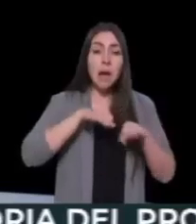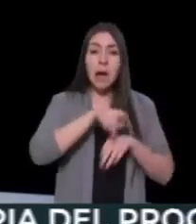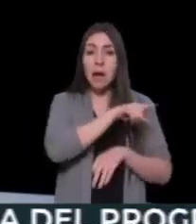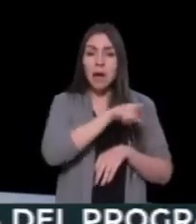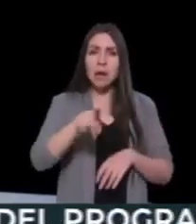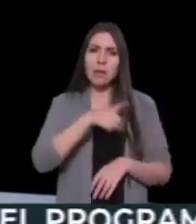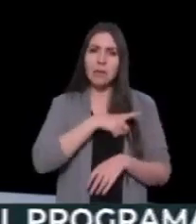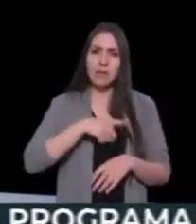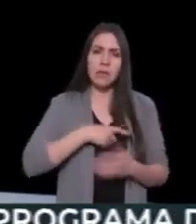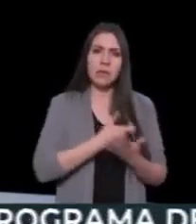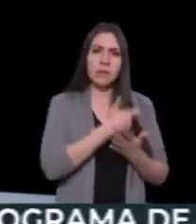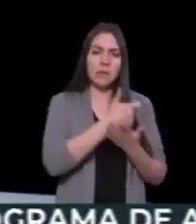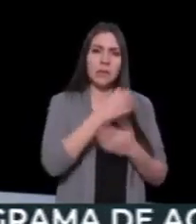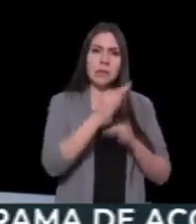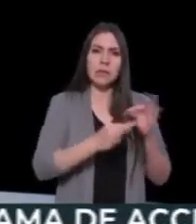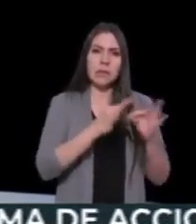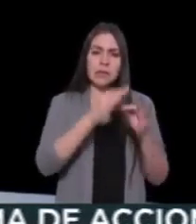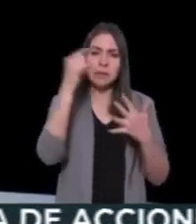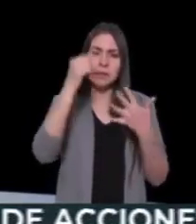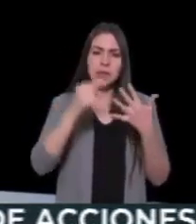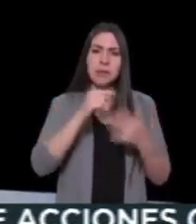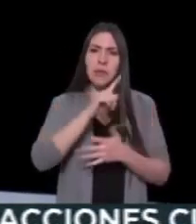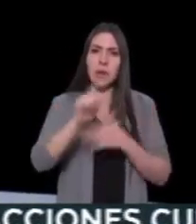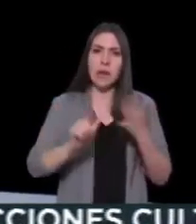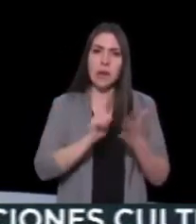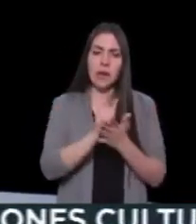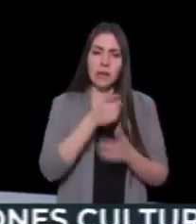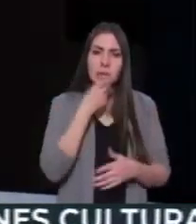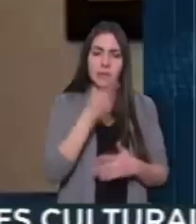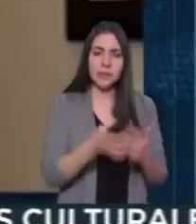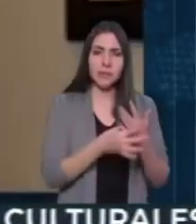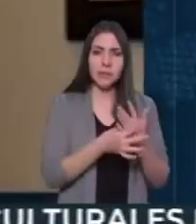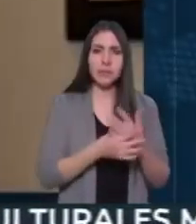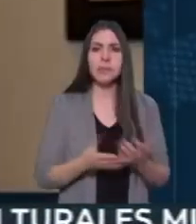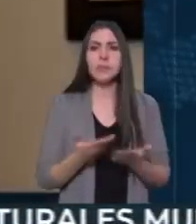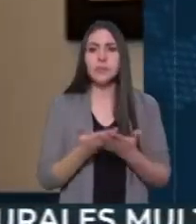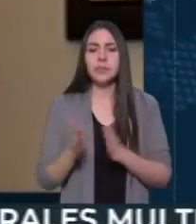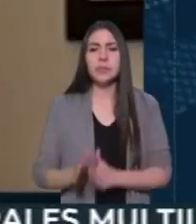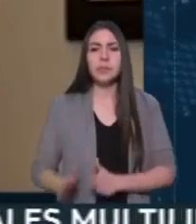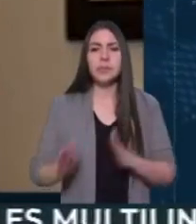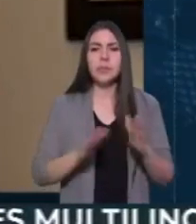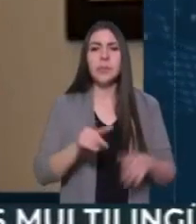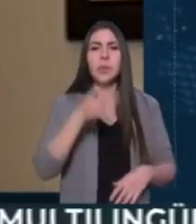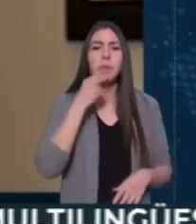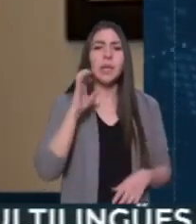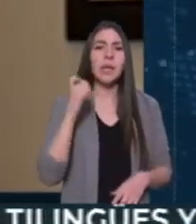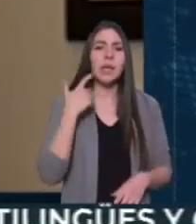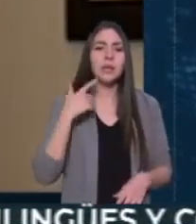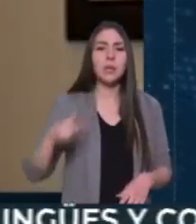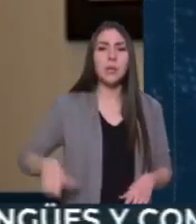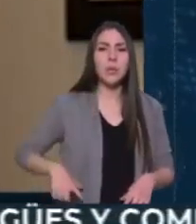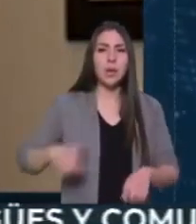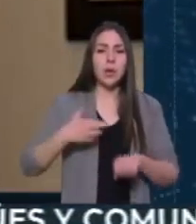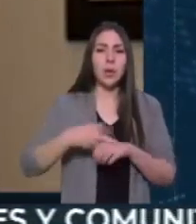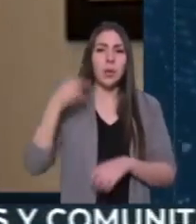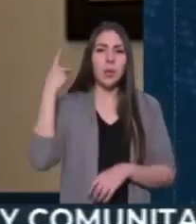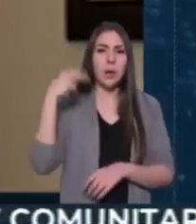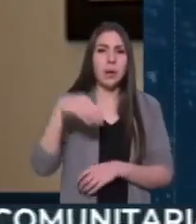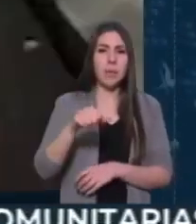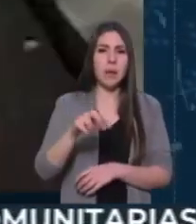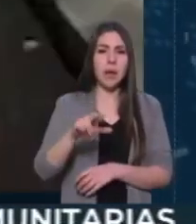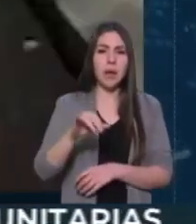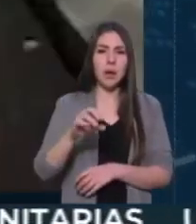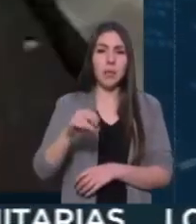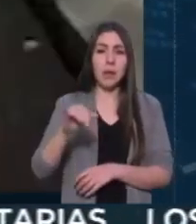Tenemos novedades sobre el caso del exgobernador priista de Puebla, de Mario Marín, y es que luego de que fuera detenido, su defensa inició trámites